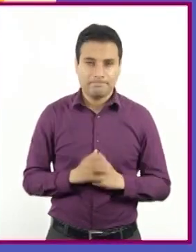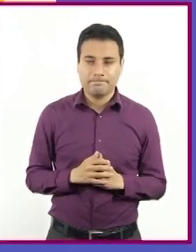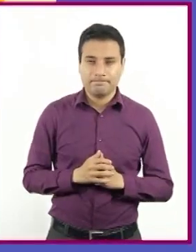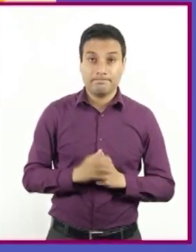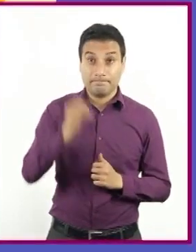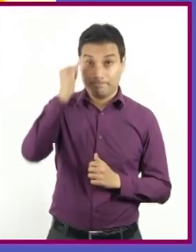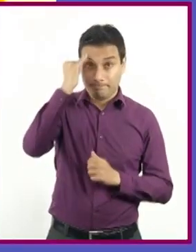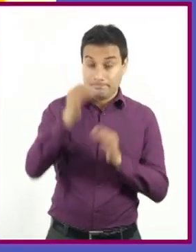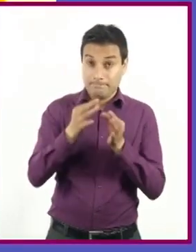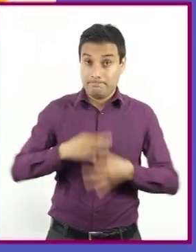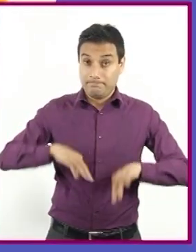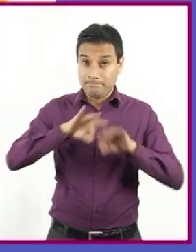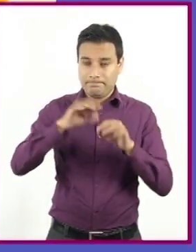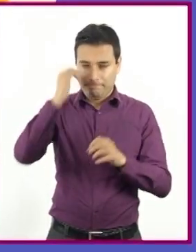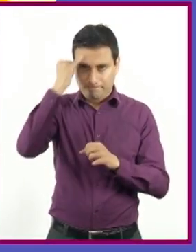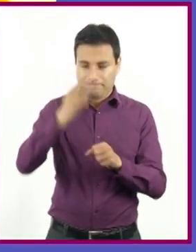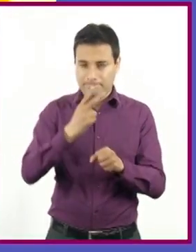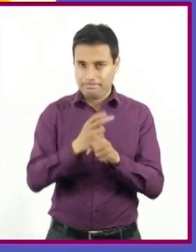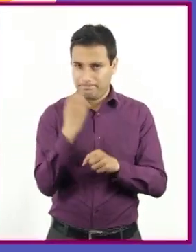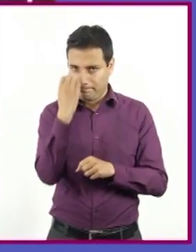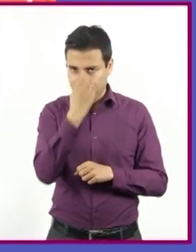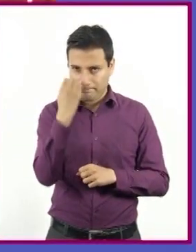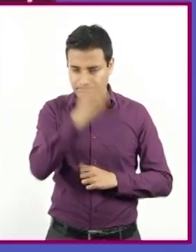ideas principales y secundarias.